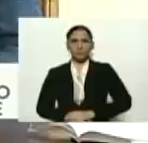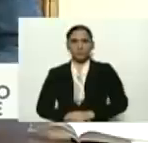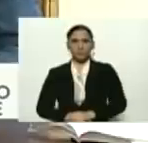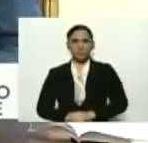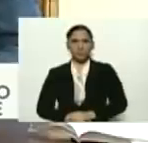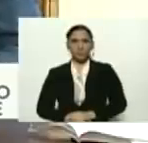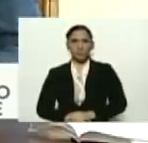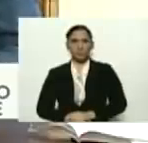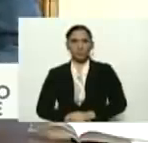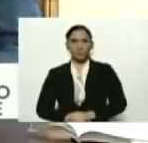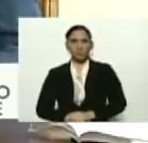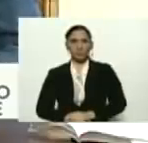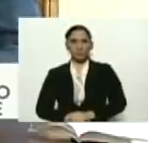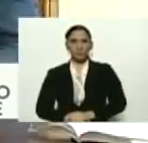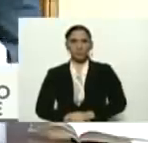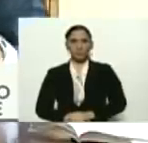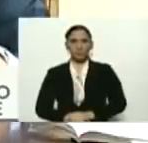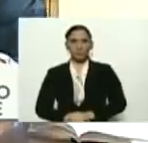me apunta.